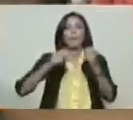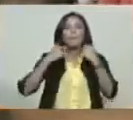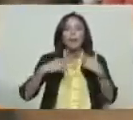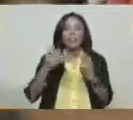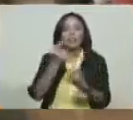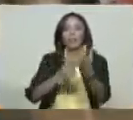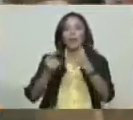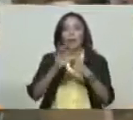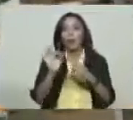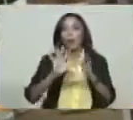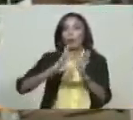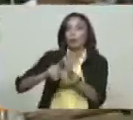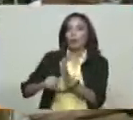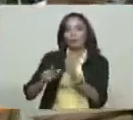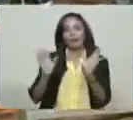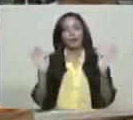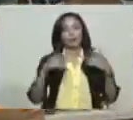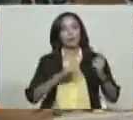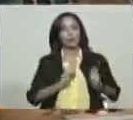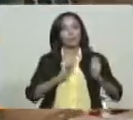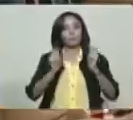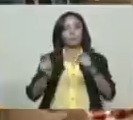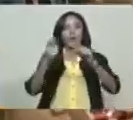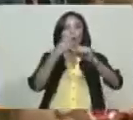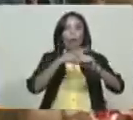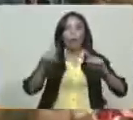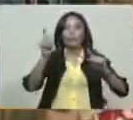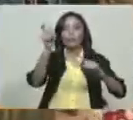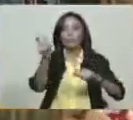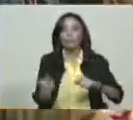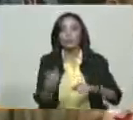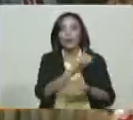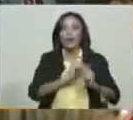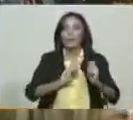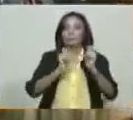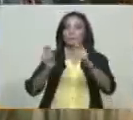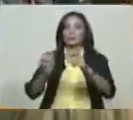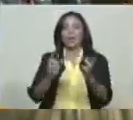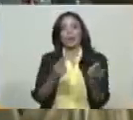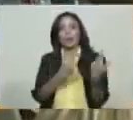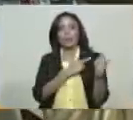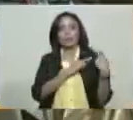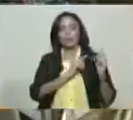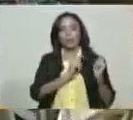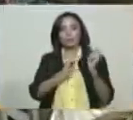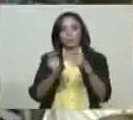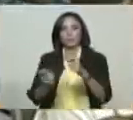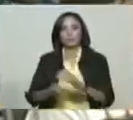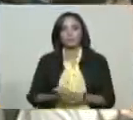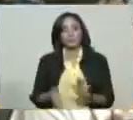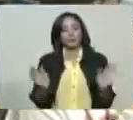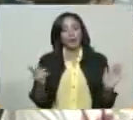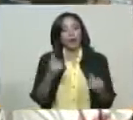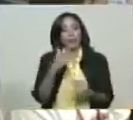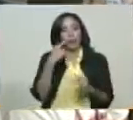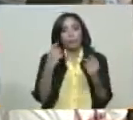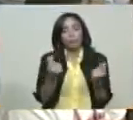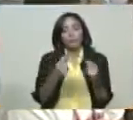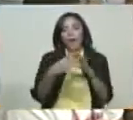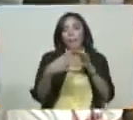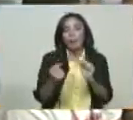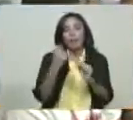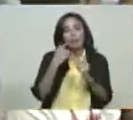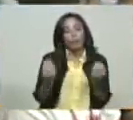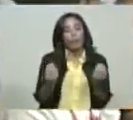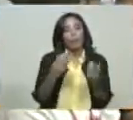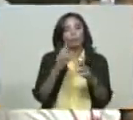usted tiene que irse, entregar, y ir a militar a la base para decir en la base, aprende a dar